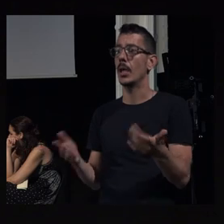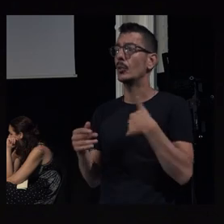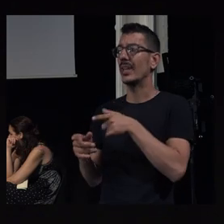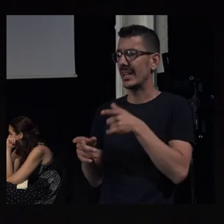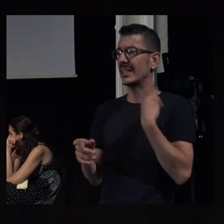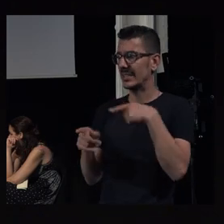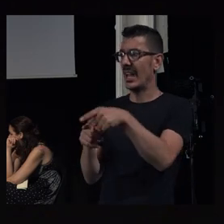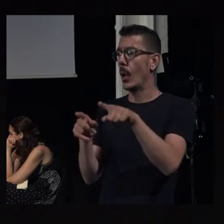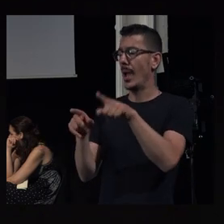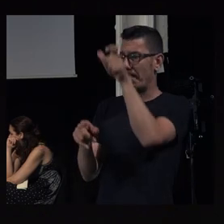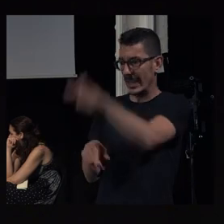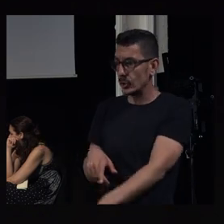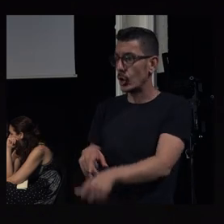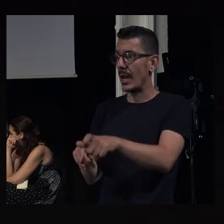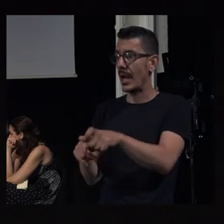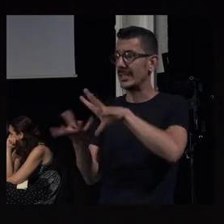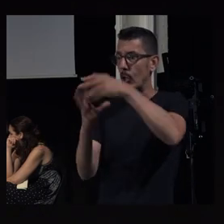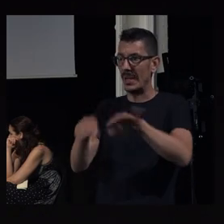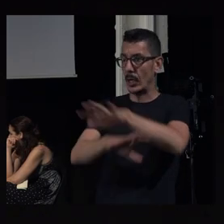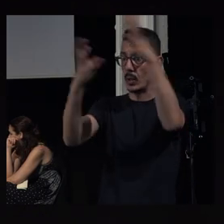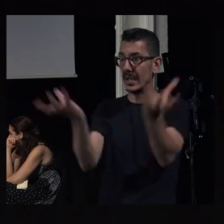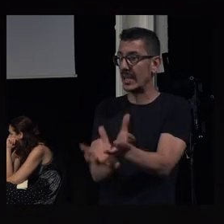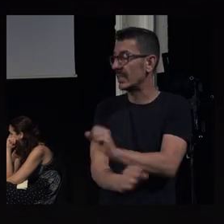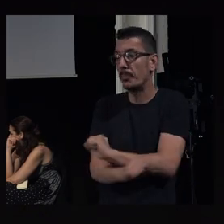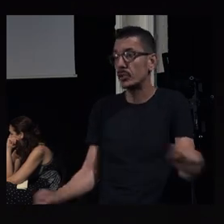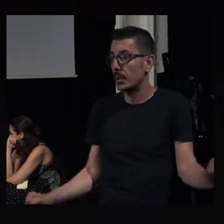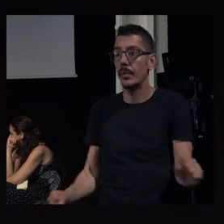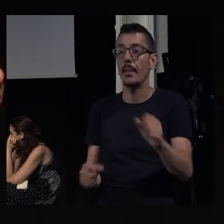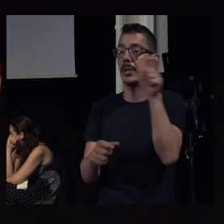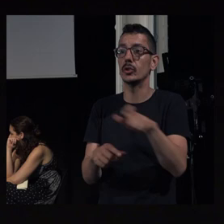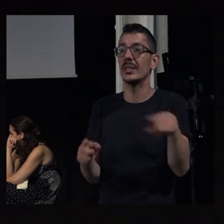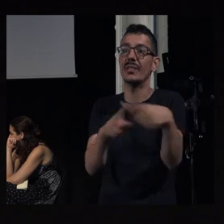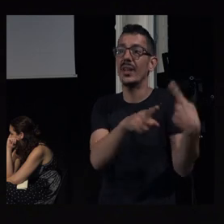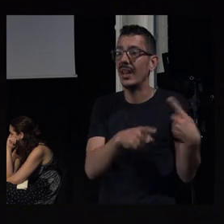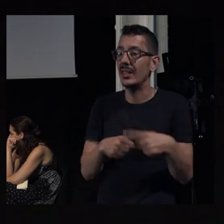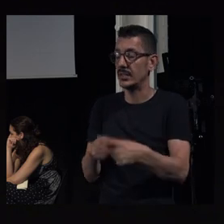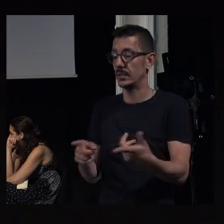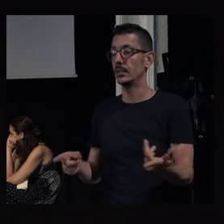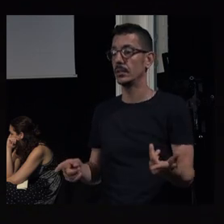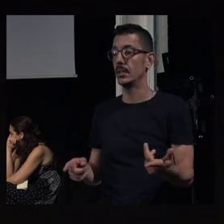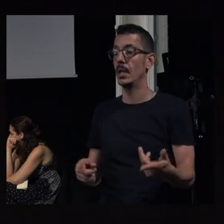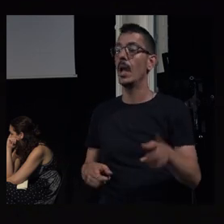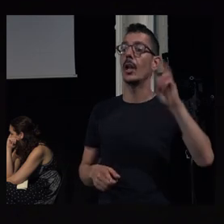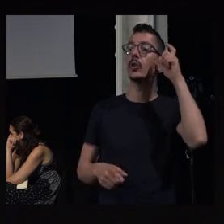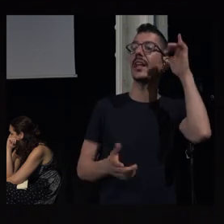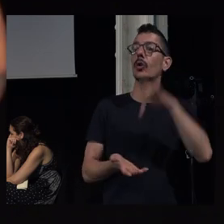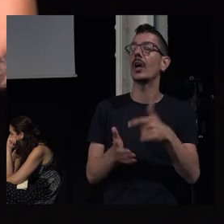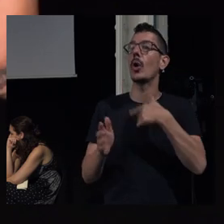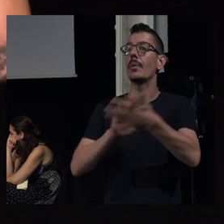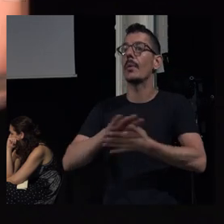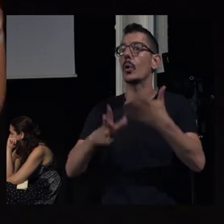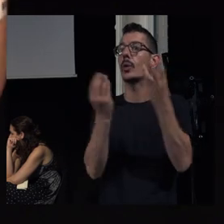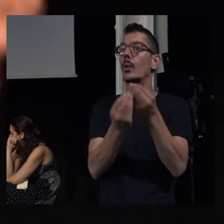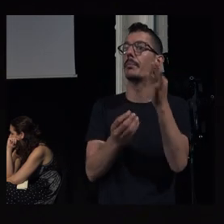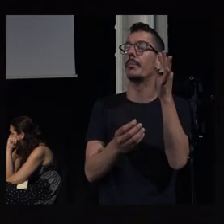no. Os voy a poner un ejemplo. El otro día discutía con una compañera de Crisalis, que no sé si habrá alguien aquí, pero bueno, esto supongo que en